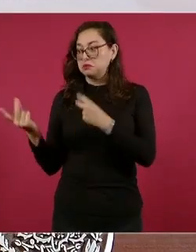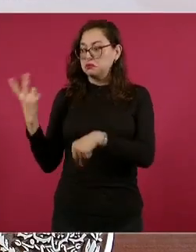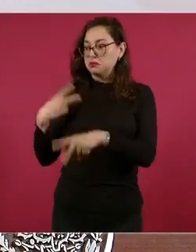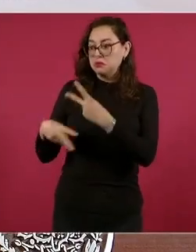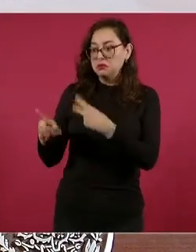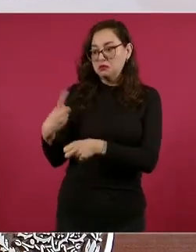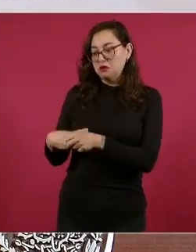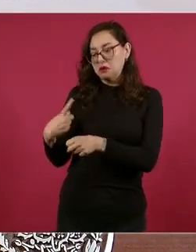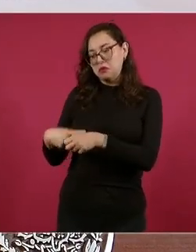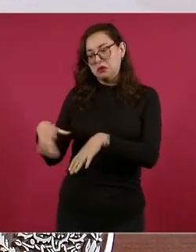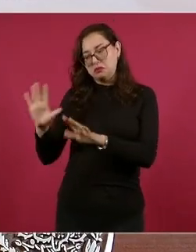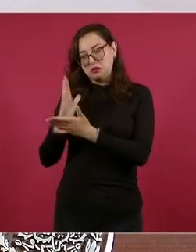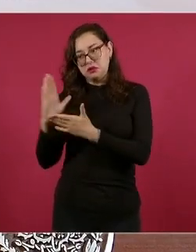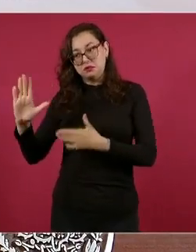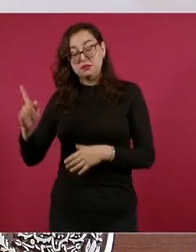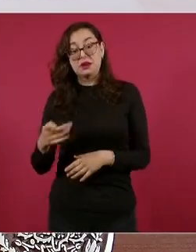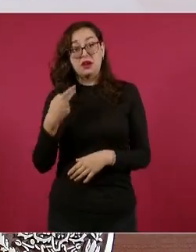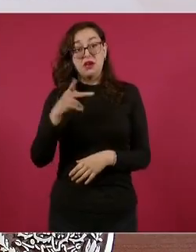3 años consecutivos.